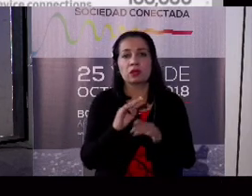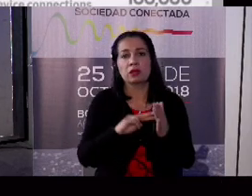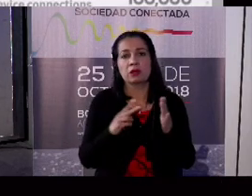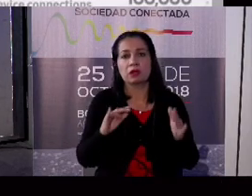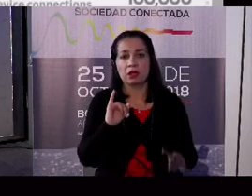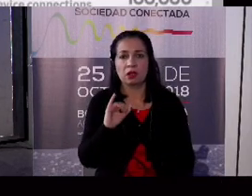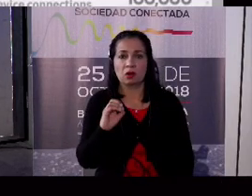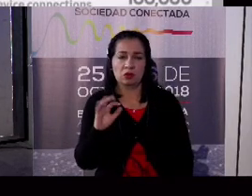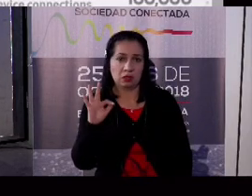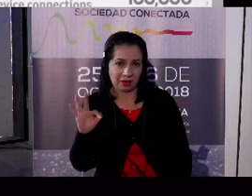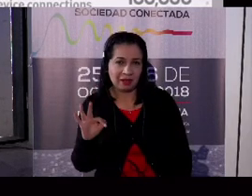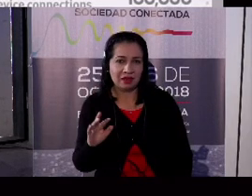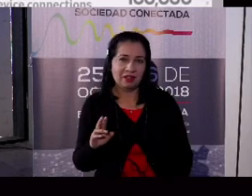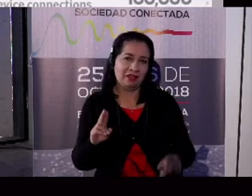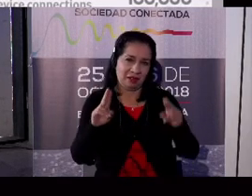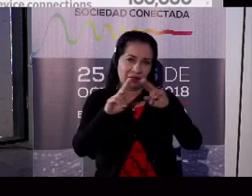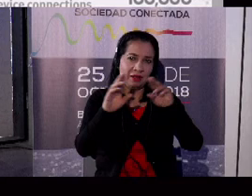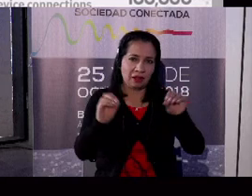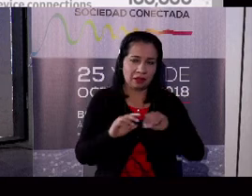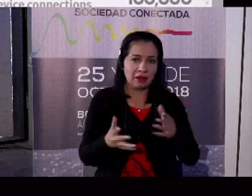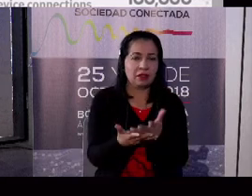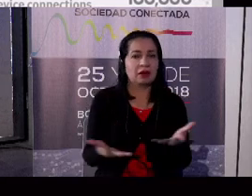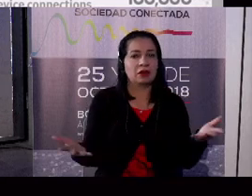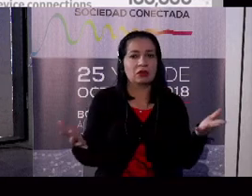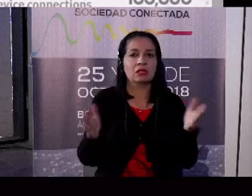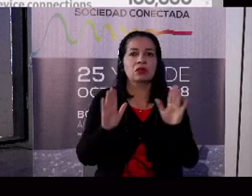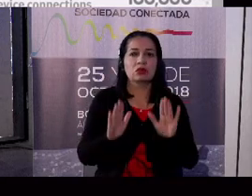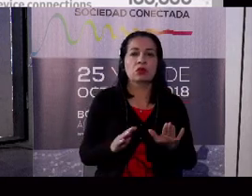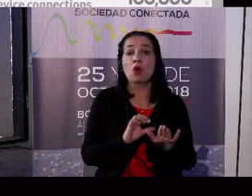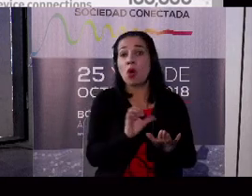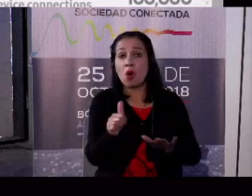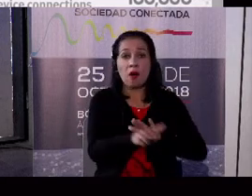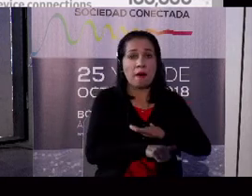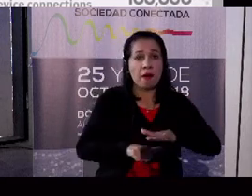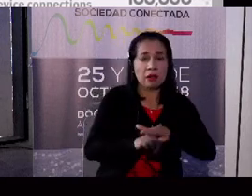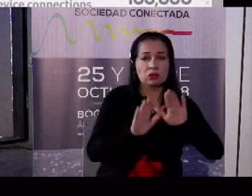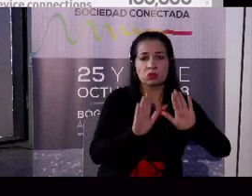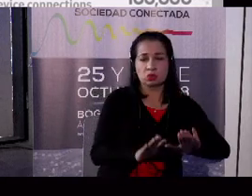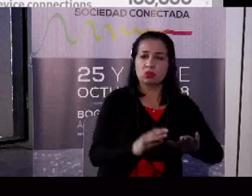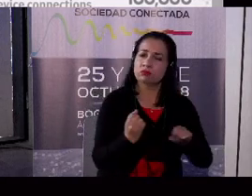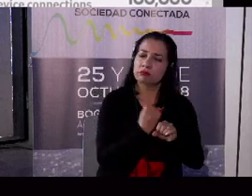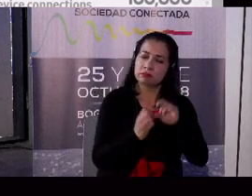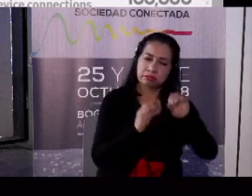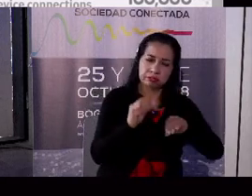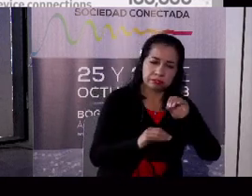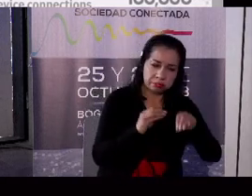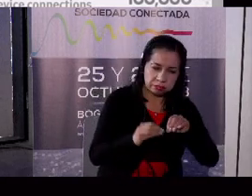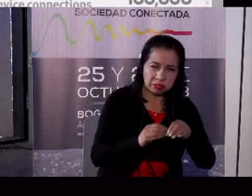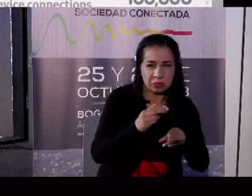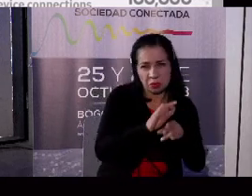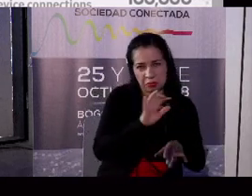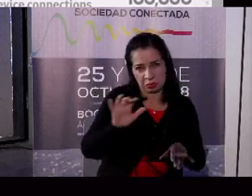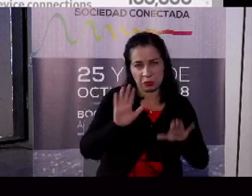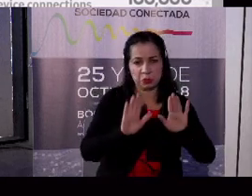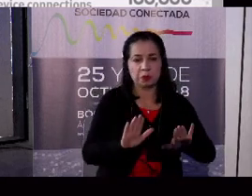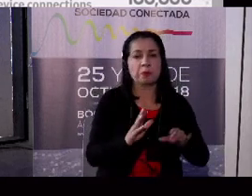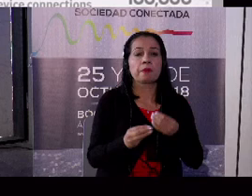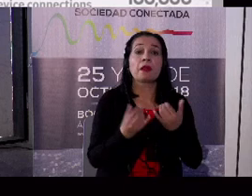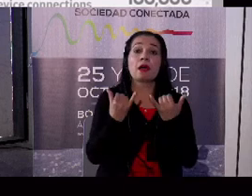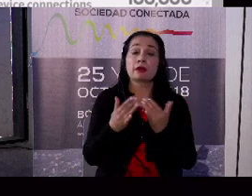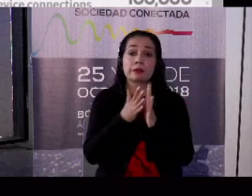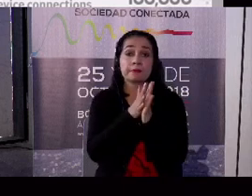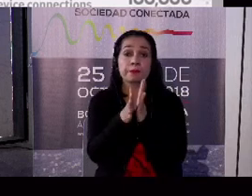obviamente redes networking otra área en la cual trabajamos y ya que estamos hablando